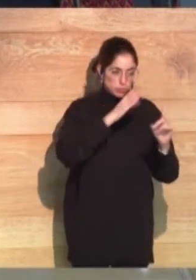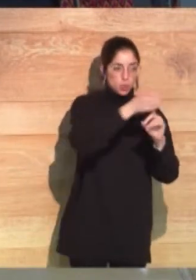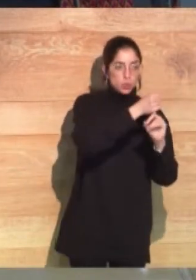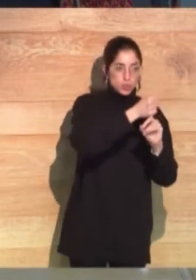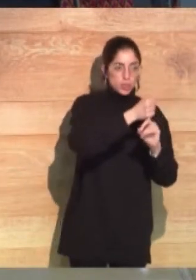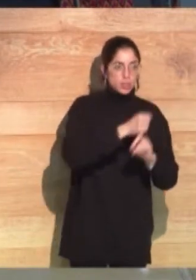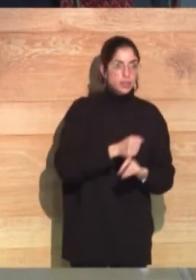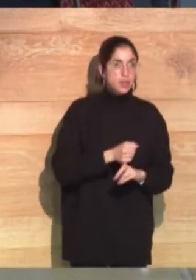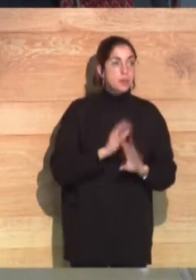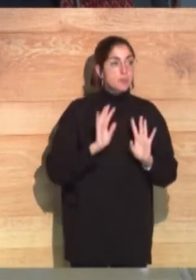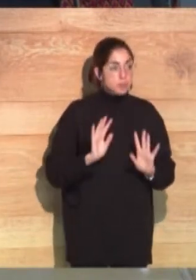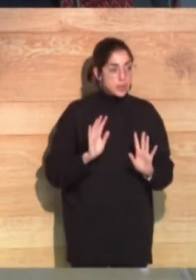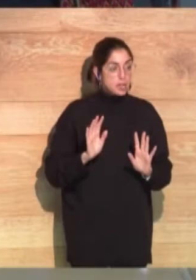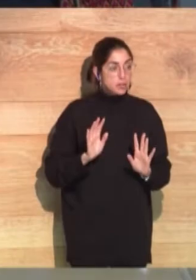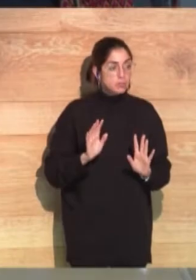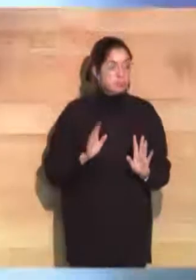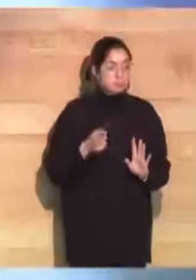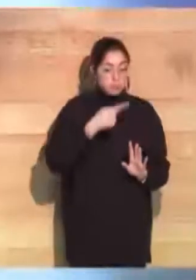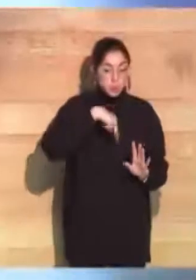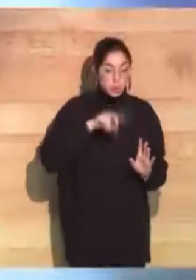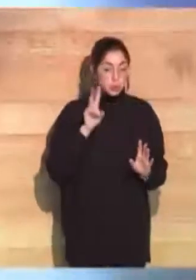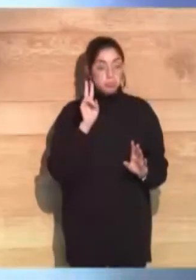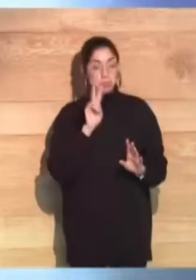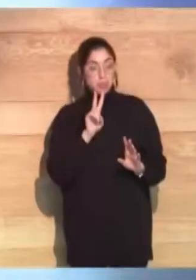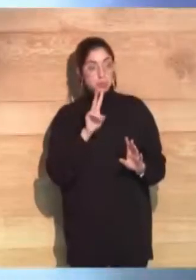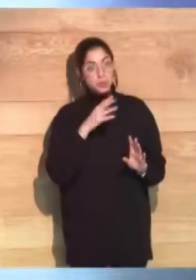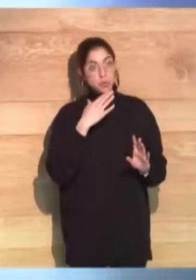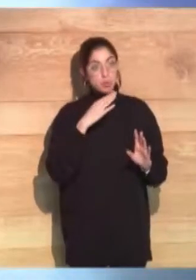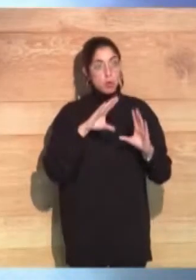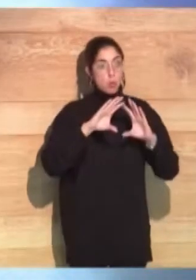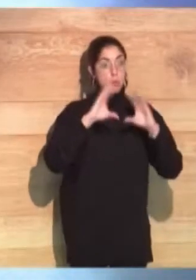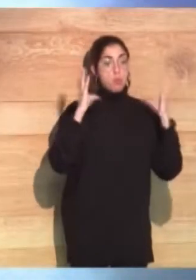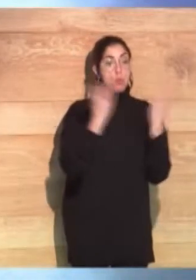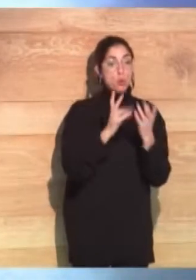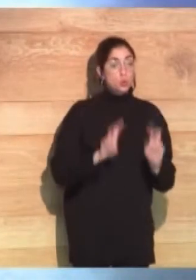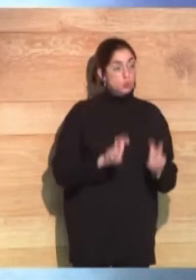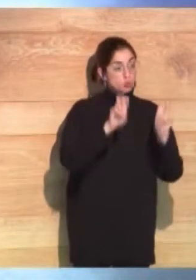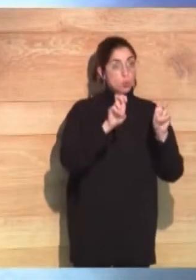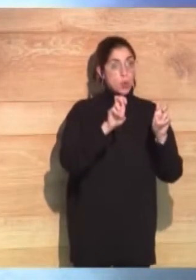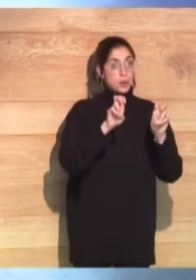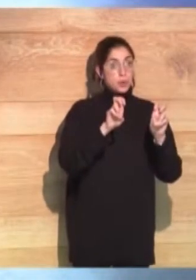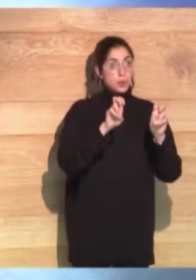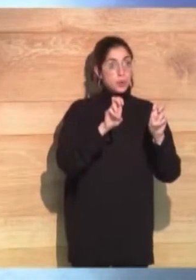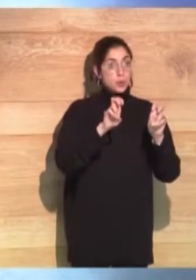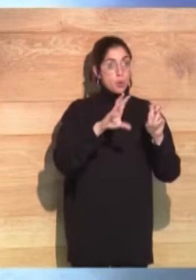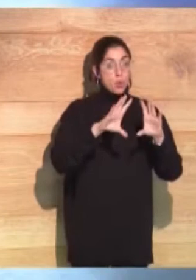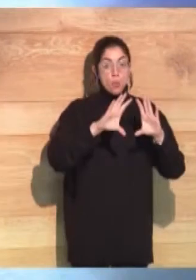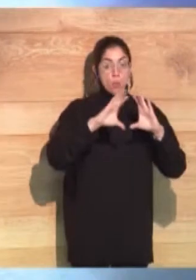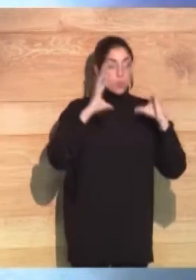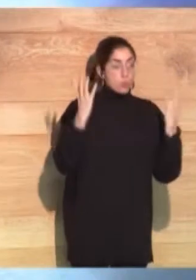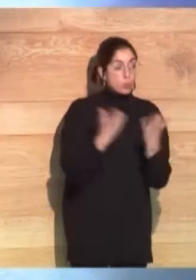Y en medio de todo esto estamos viendo que hay un mundo totalmente nuevo, un mundo